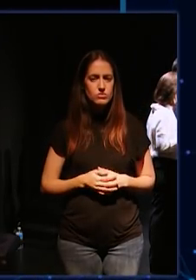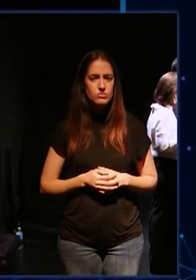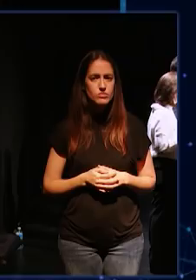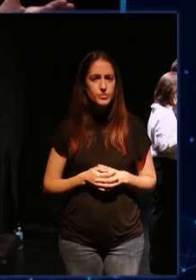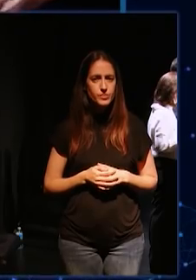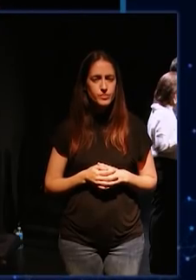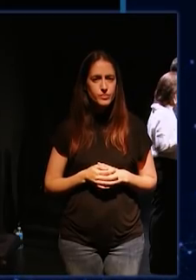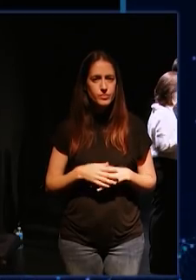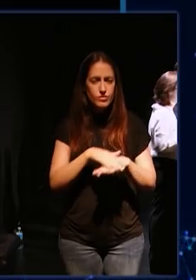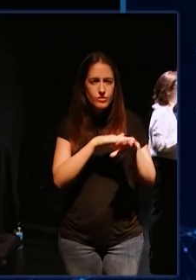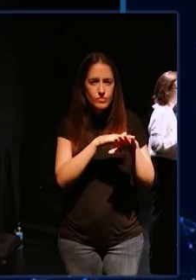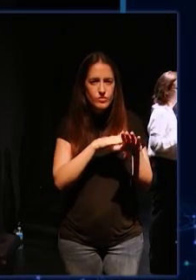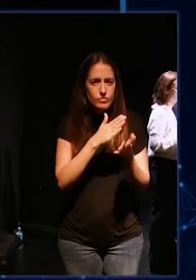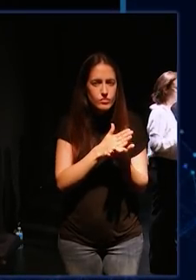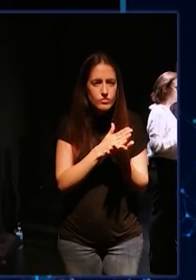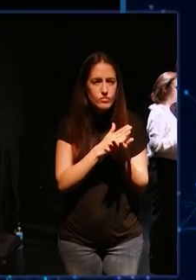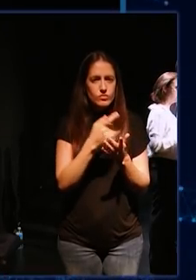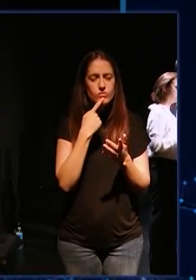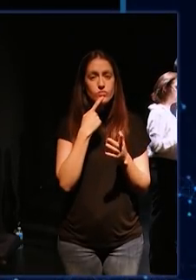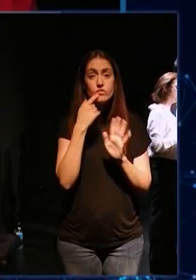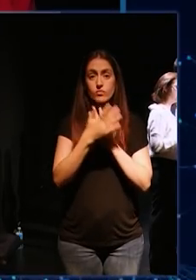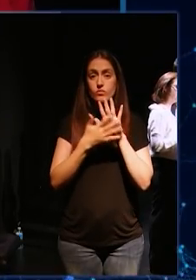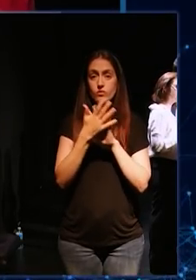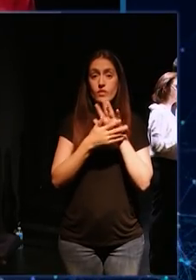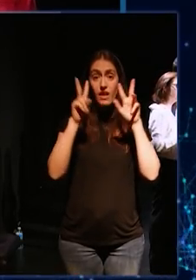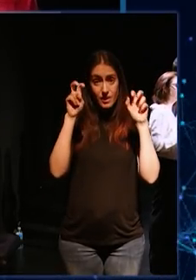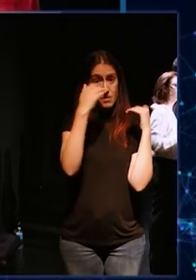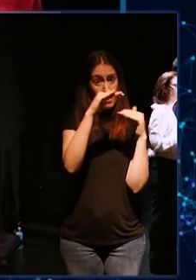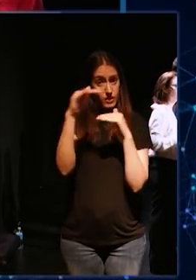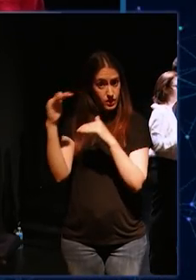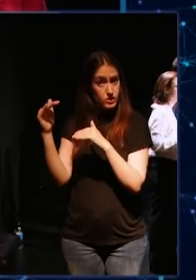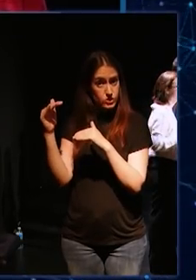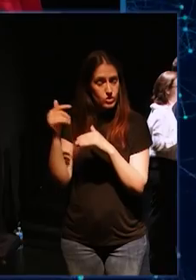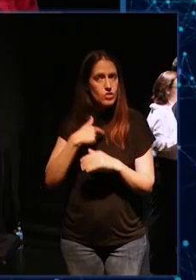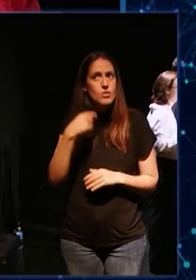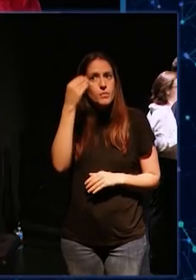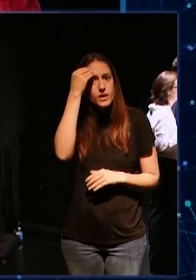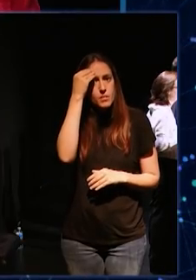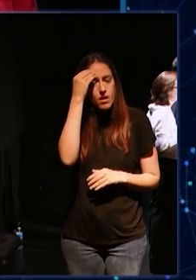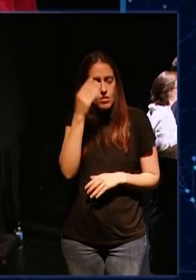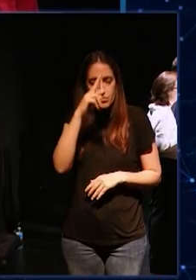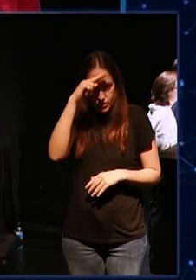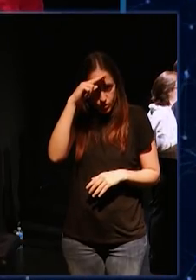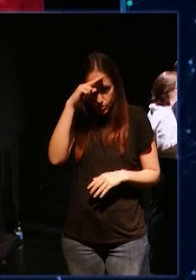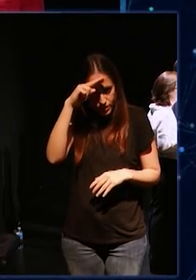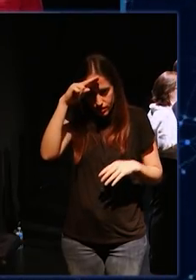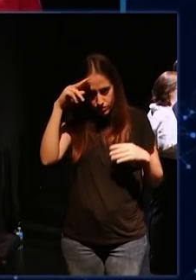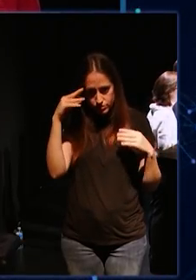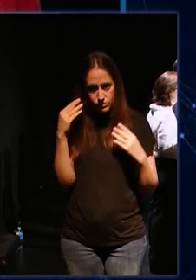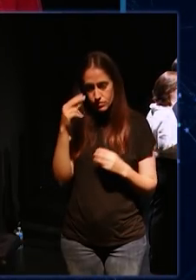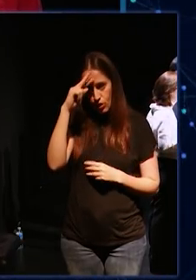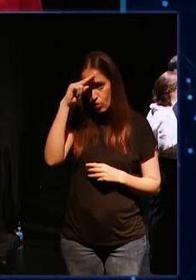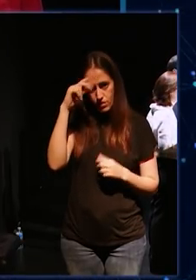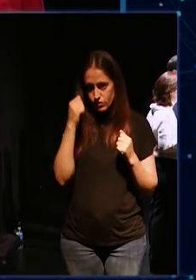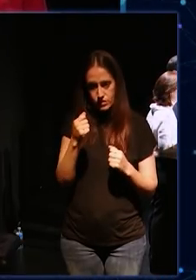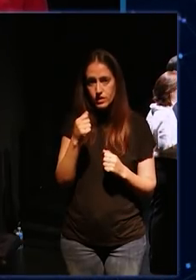Continuem amb qüestions d'habitatge. Volviendo ya al tema, el tema de habitatge, a mí es un tema que me preocupa bastante, porque...